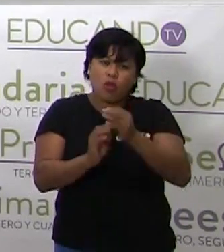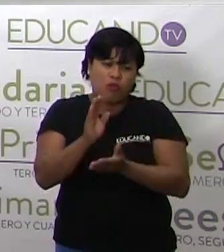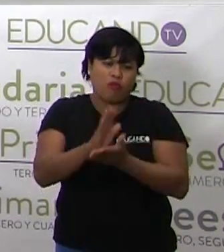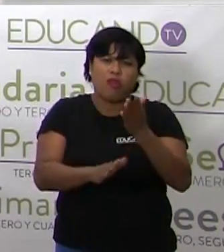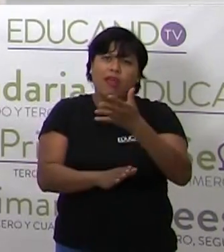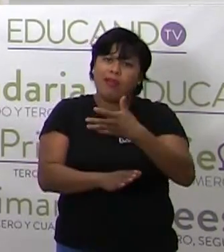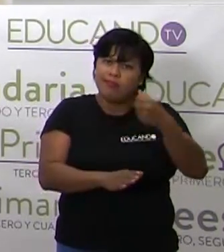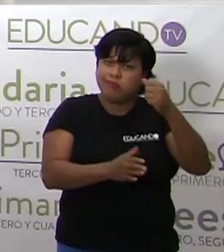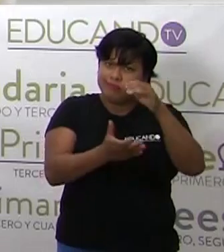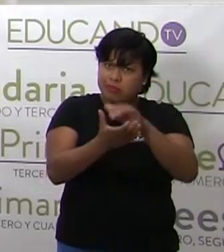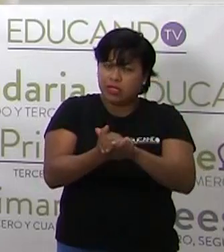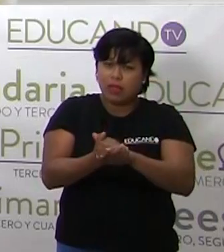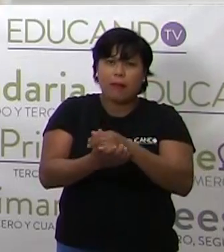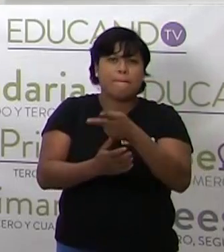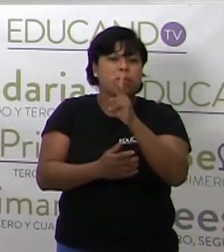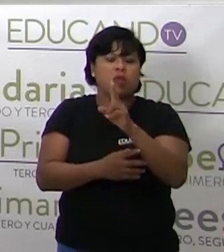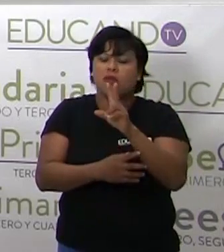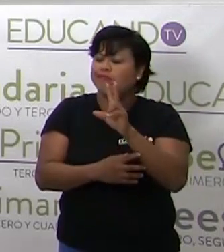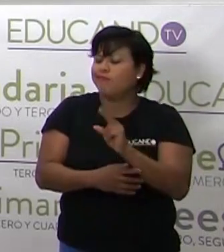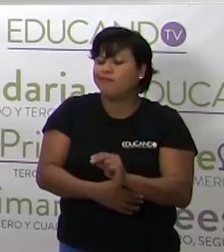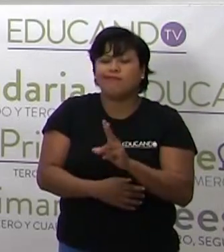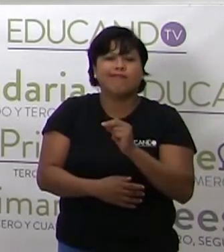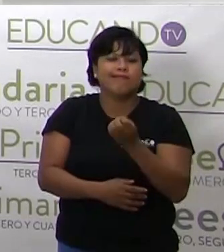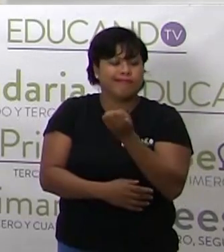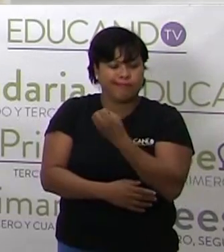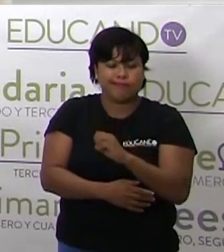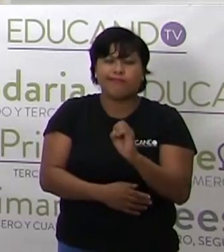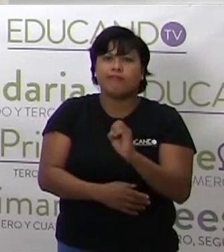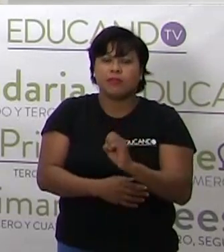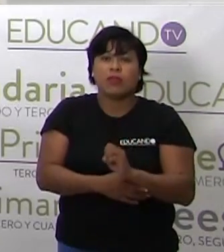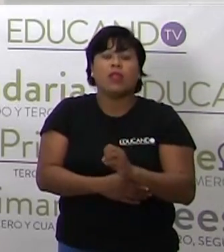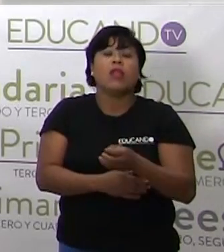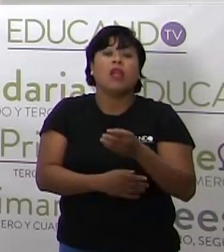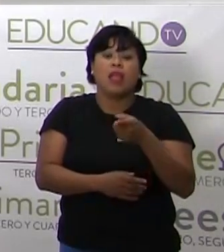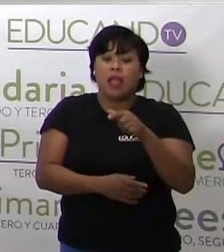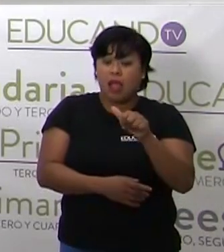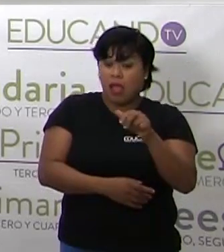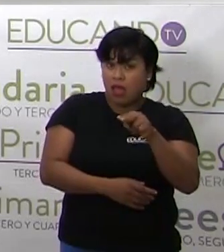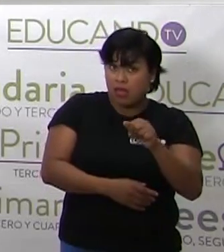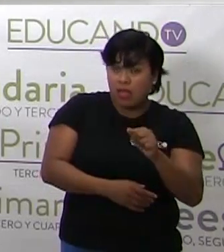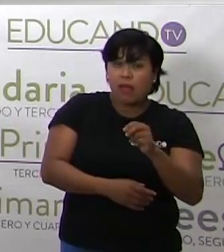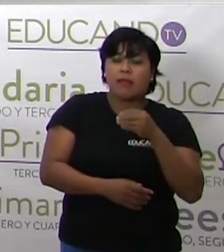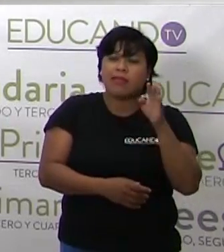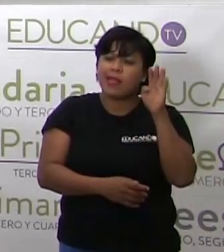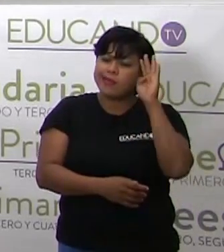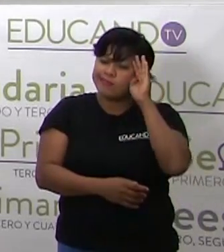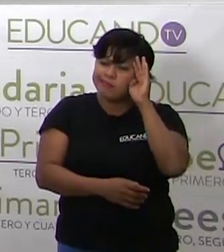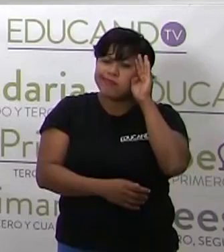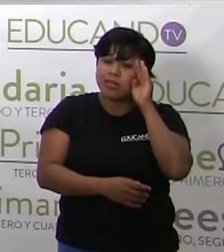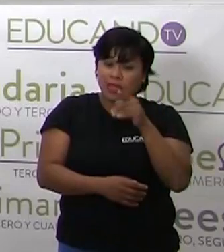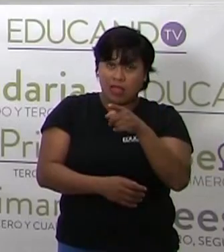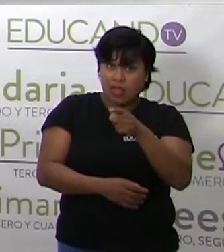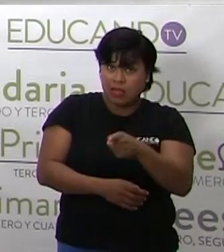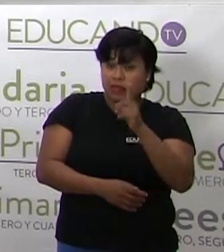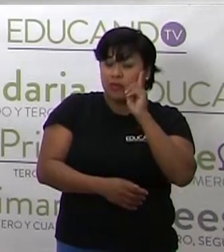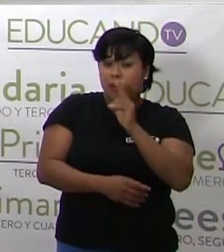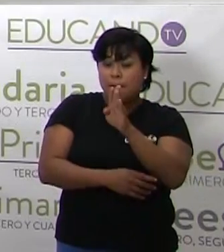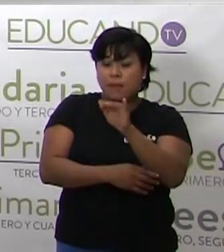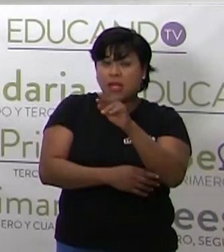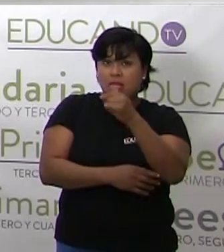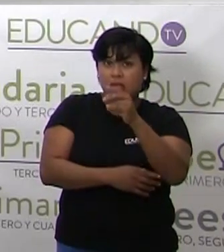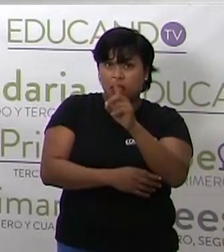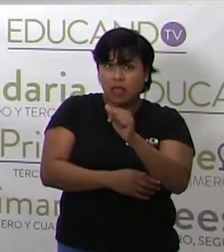amenazas, pero nada funcionó. Así que Ana decidió que doña Brígida